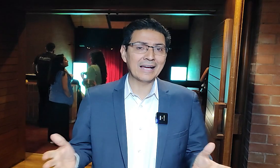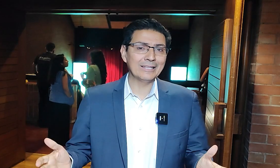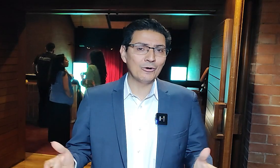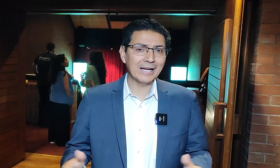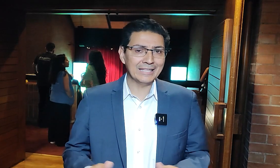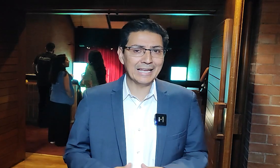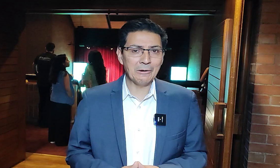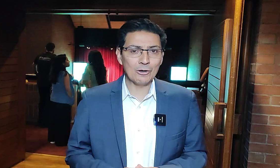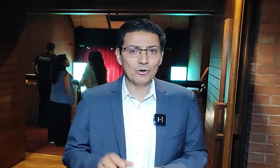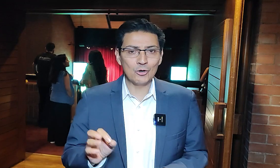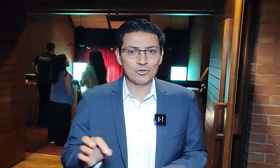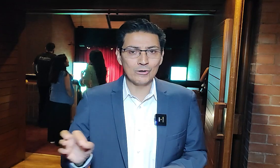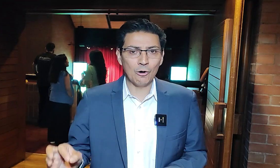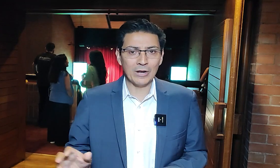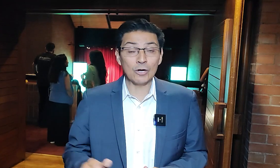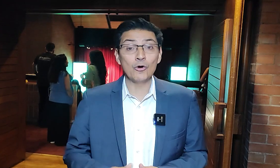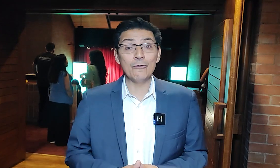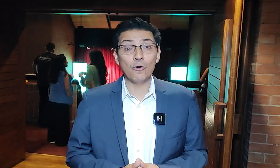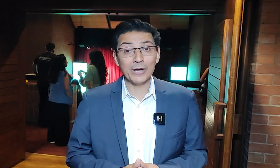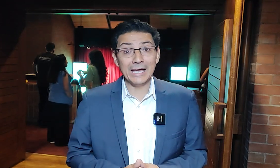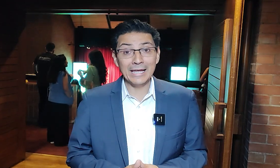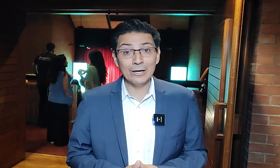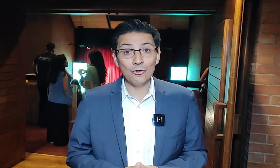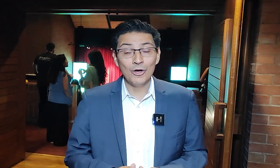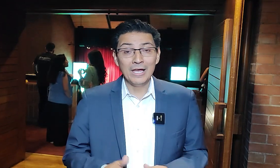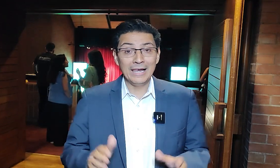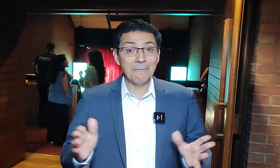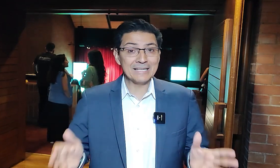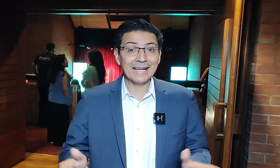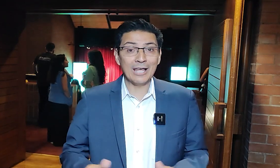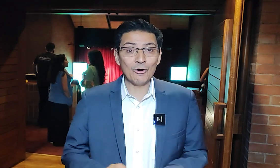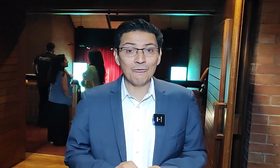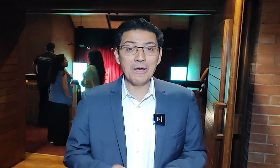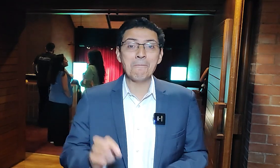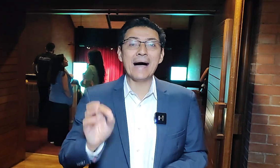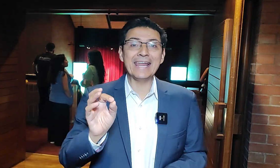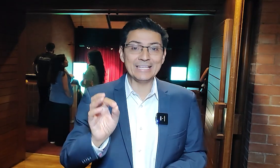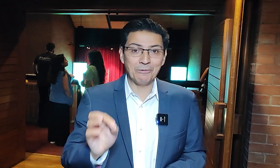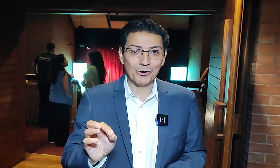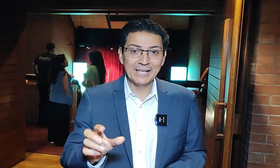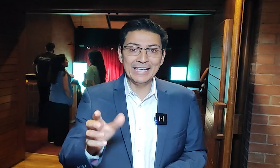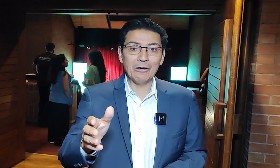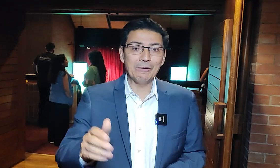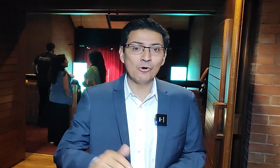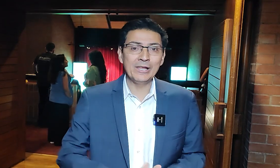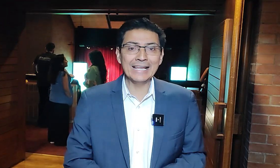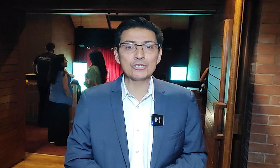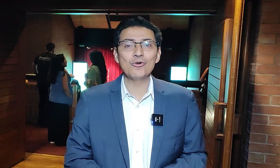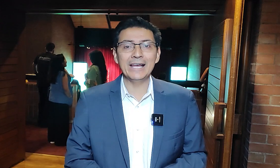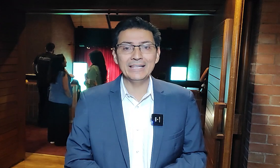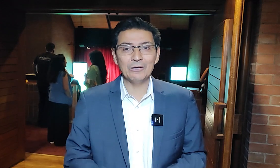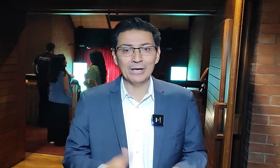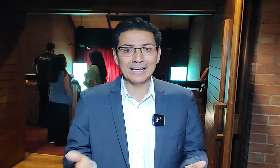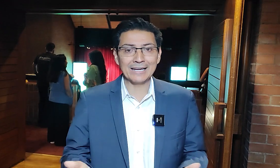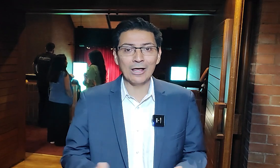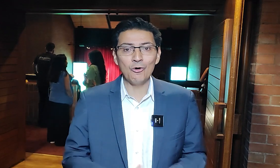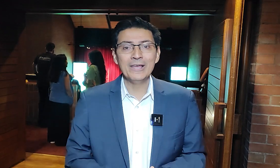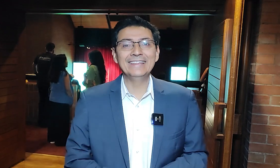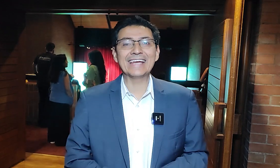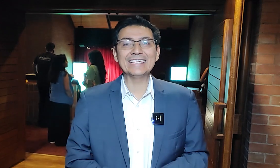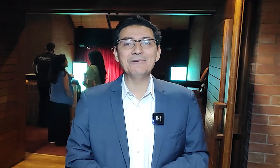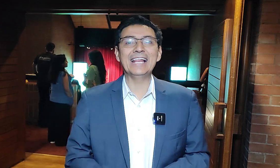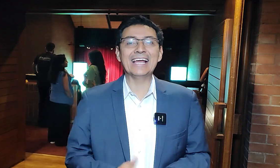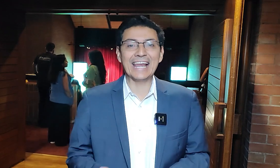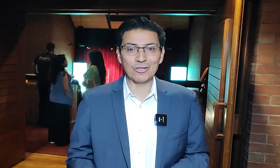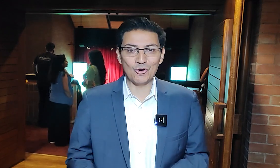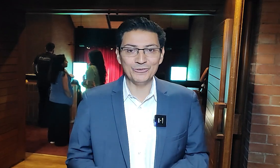Y en la categoría que tiene que ver con inclusión laboral con enfoque de género, la empresa ganadora fue Banexport y David Molina, su gerente, fue el encargado